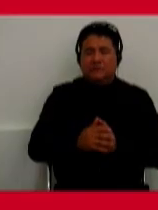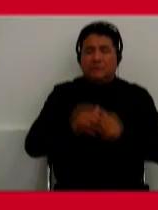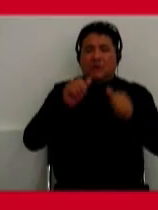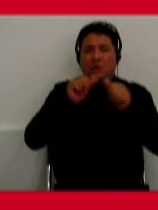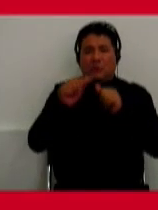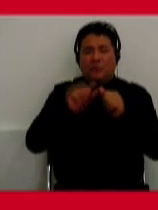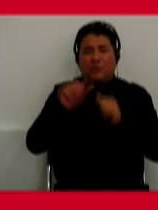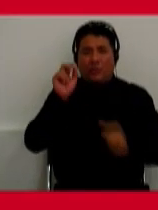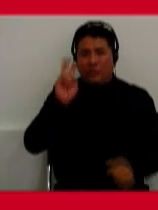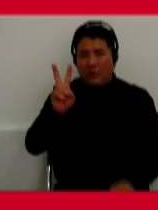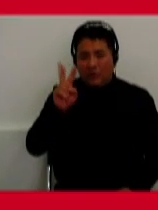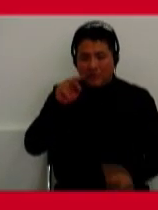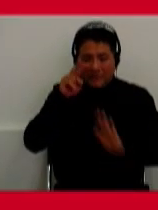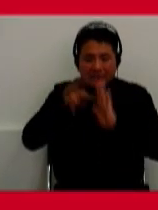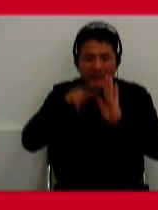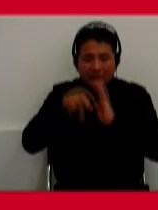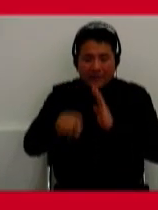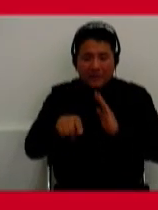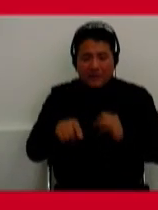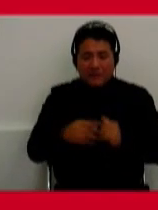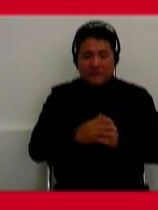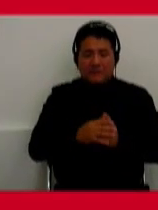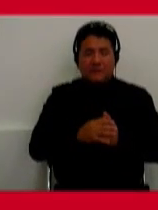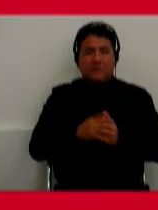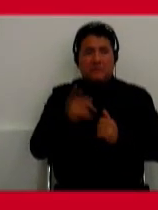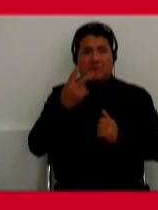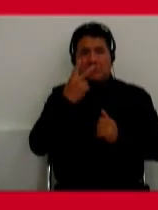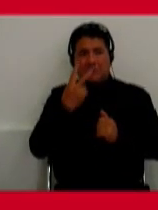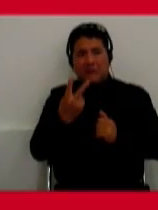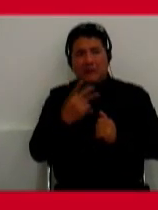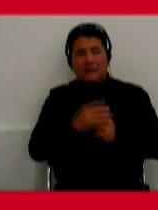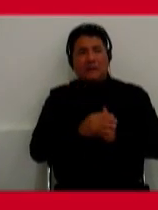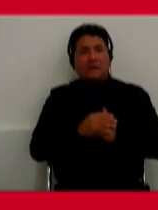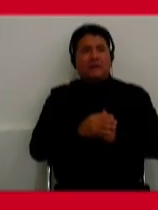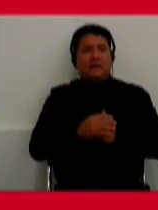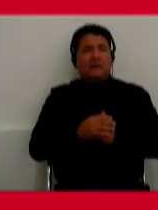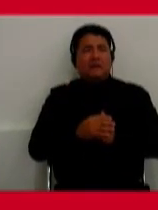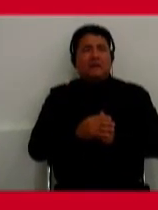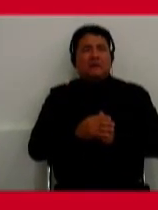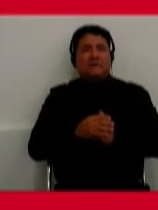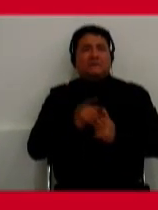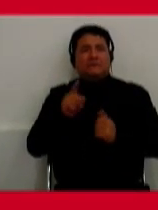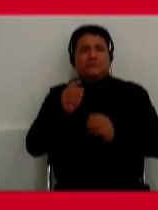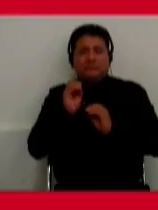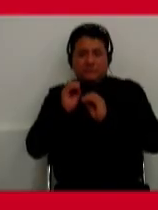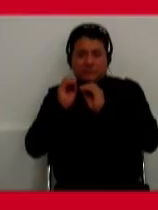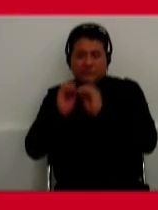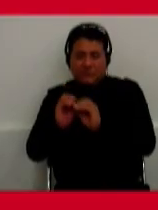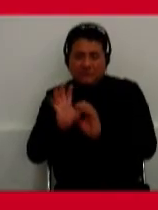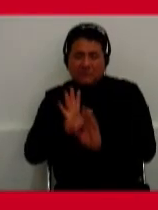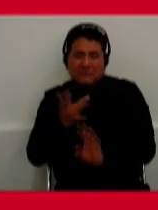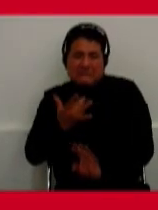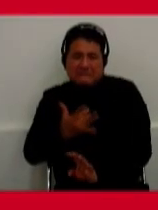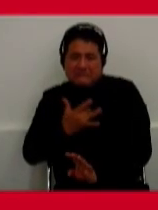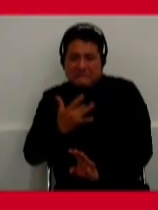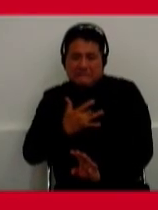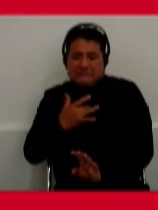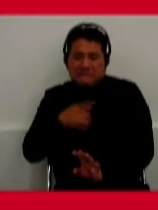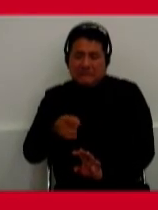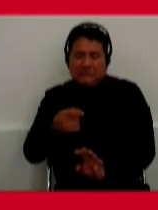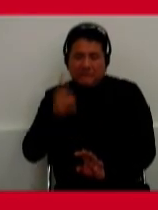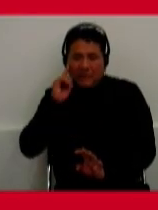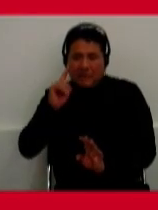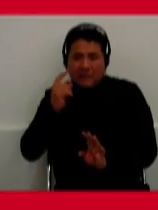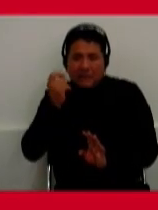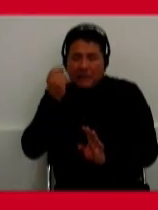gráfico número 2, lo que podemos apreciar a través del LOA, lo que hemos hecho es sensibilizar para obtener la mejor zona robusta y